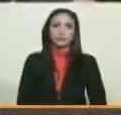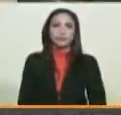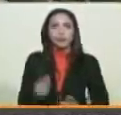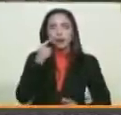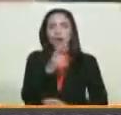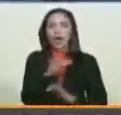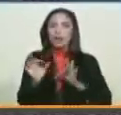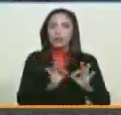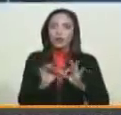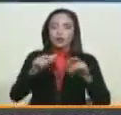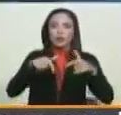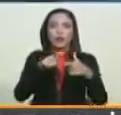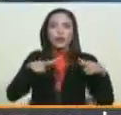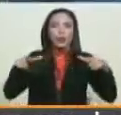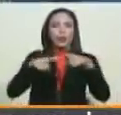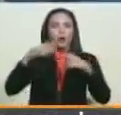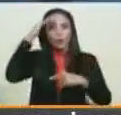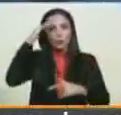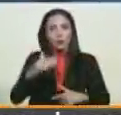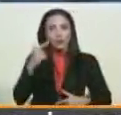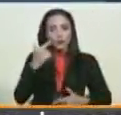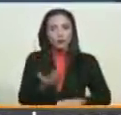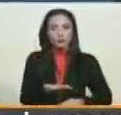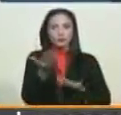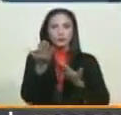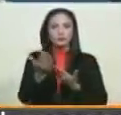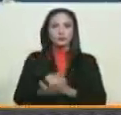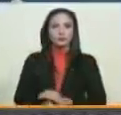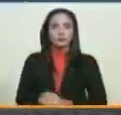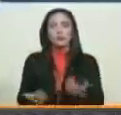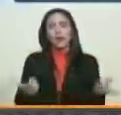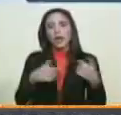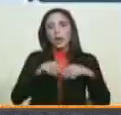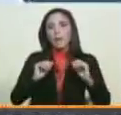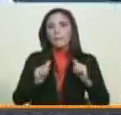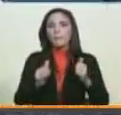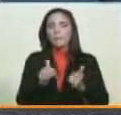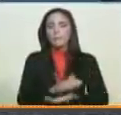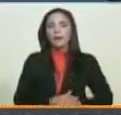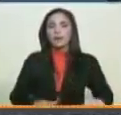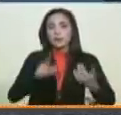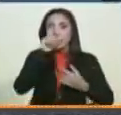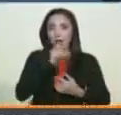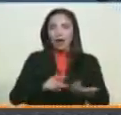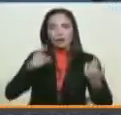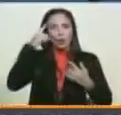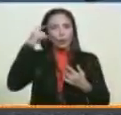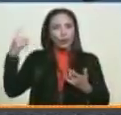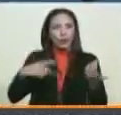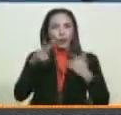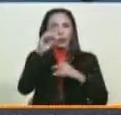el Teatro de la Academia Militar del Ejército Bolivariano a propósito del inicio del año pedagógico